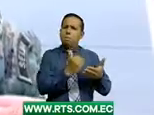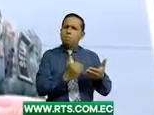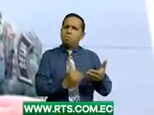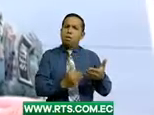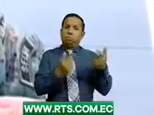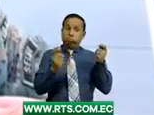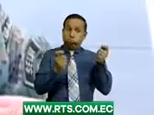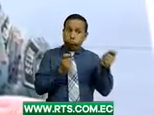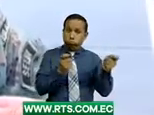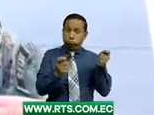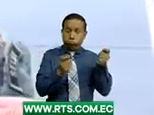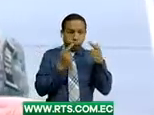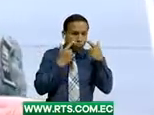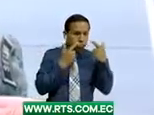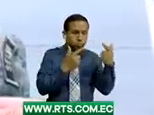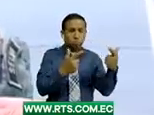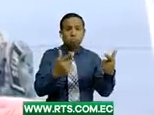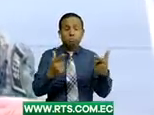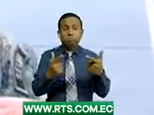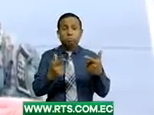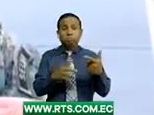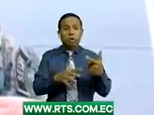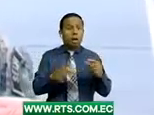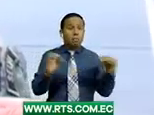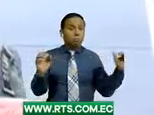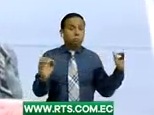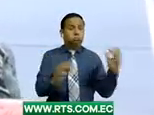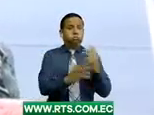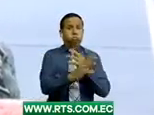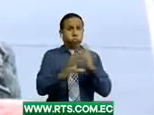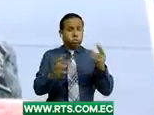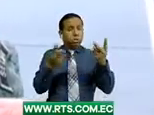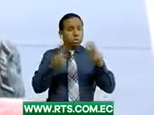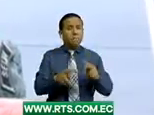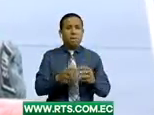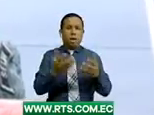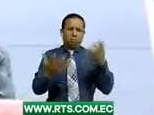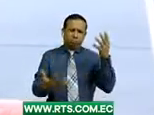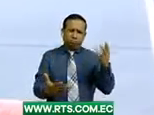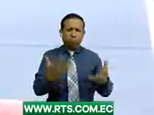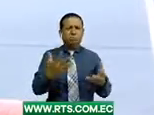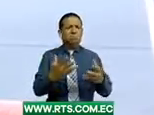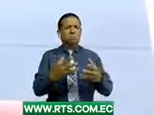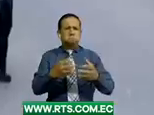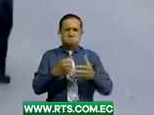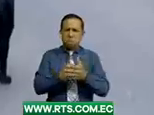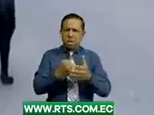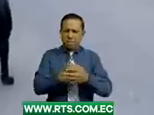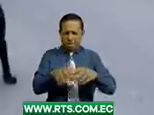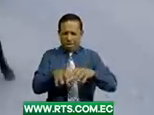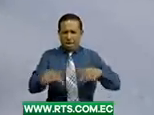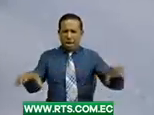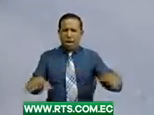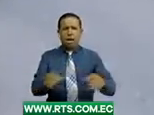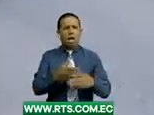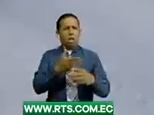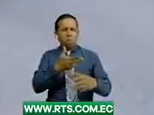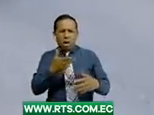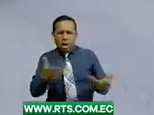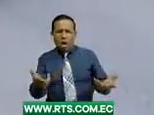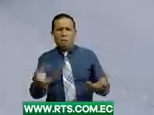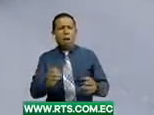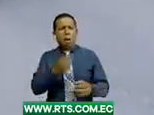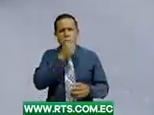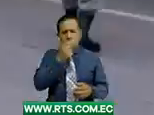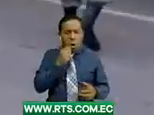el control en nuestro sector de lo que es el tráfico de madera, combustibles, drogas, armas. Que las tropas siguen operando en